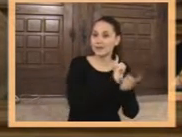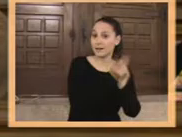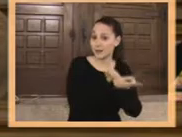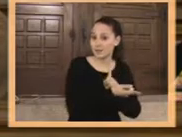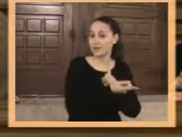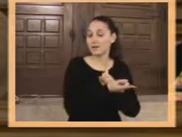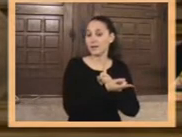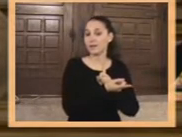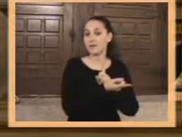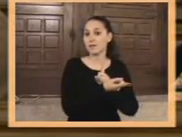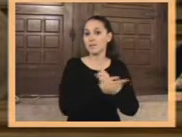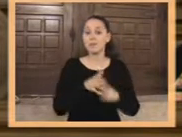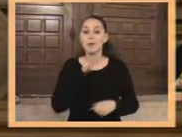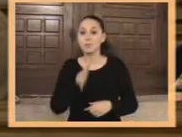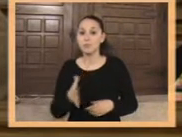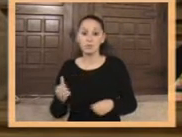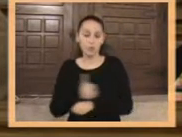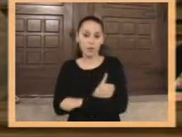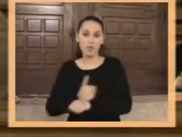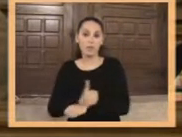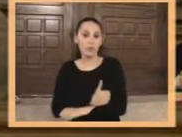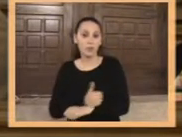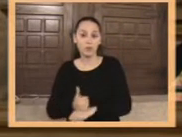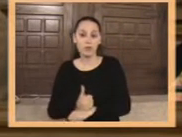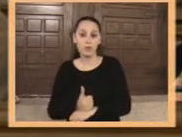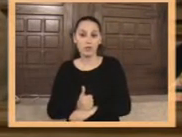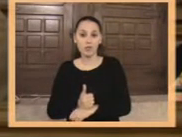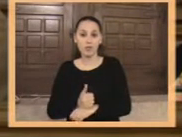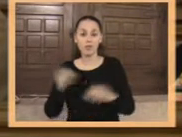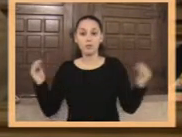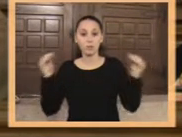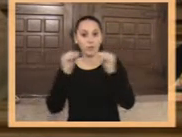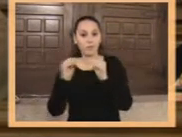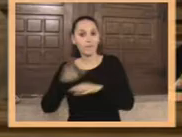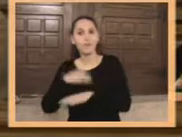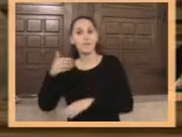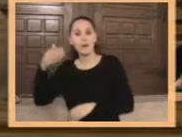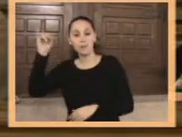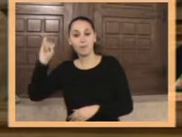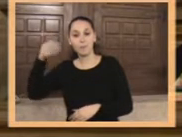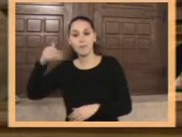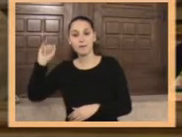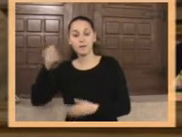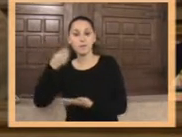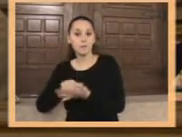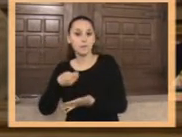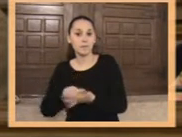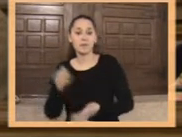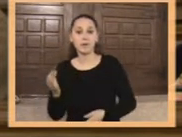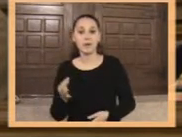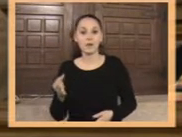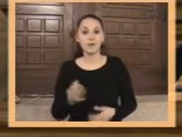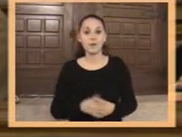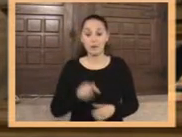tanto, ciudadano, está a favor de que se pague los impuestos que se tienen que pagar. Ahora, lo que usted me está preguntando es si estamos de acuerdo con esta moción. Y en